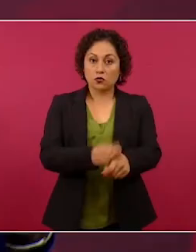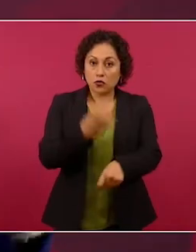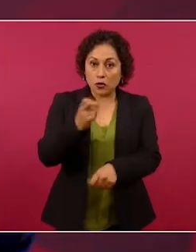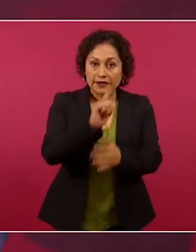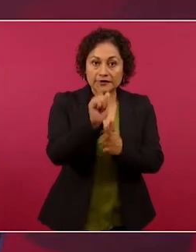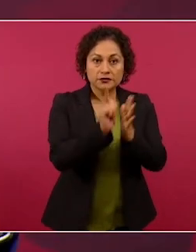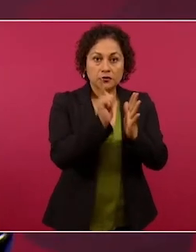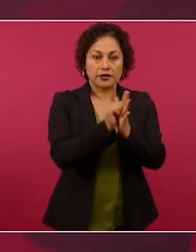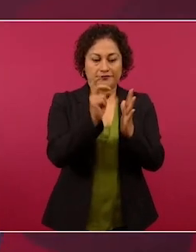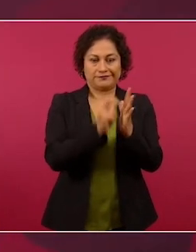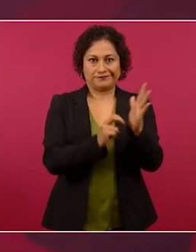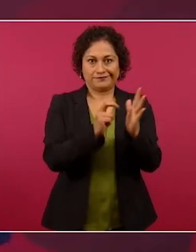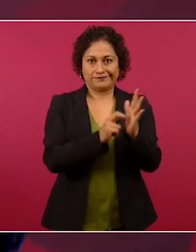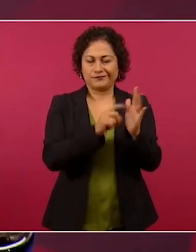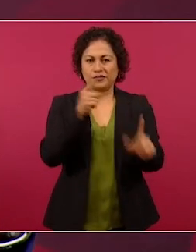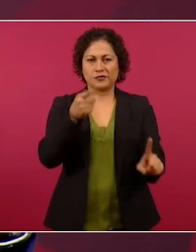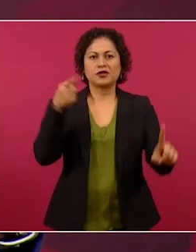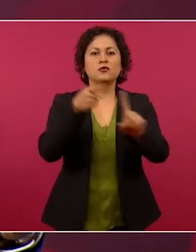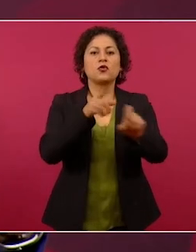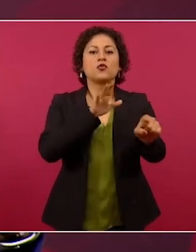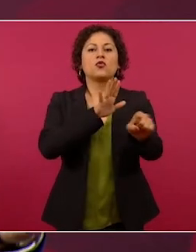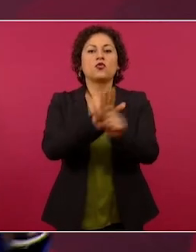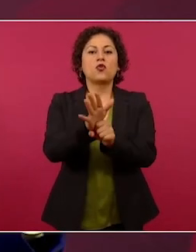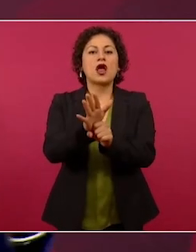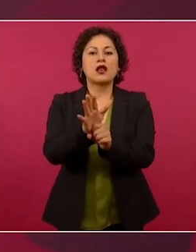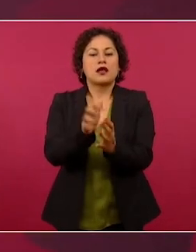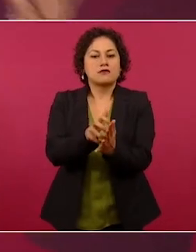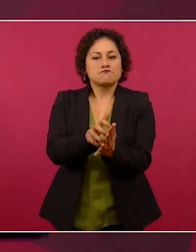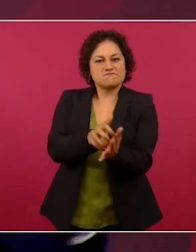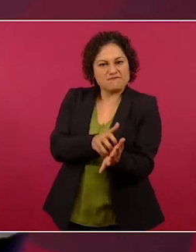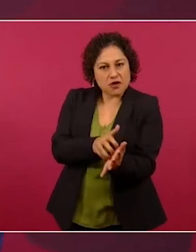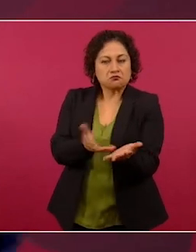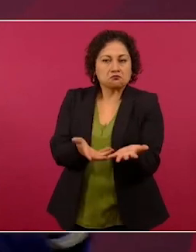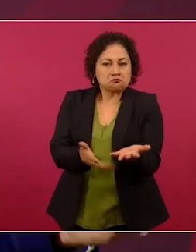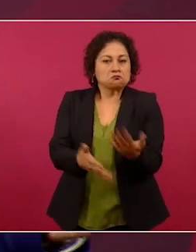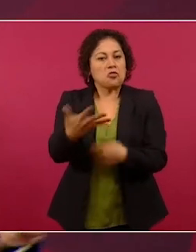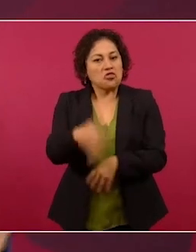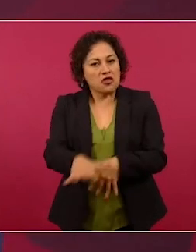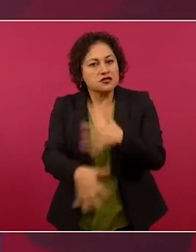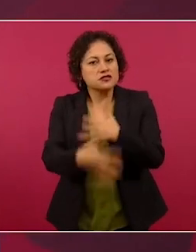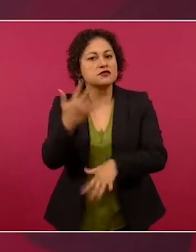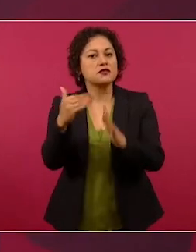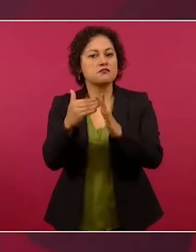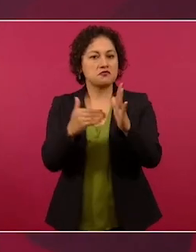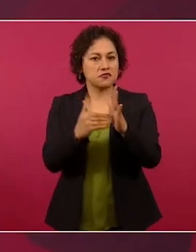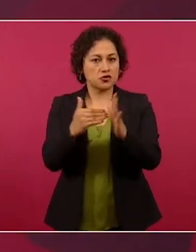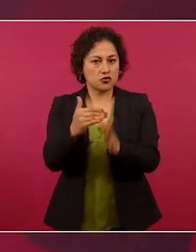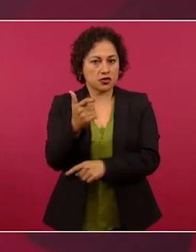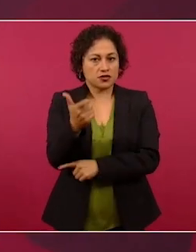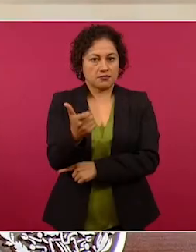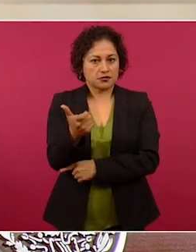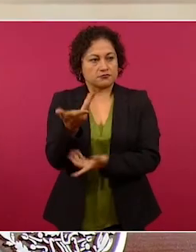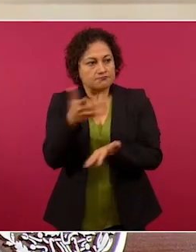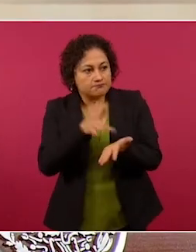ahorrar 10, 15 mil millones de pesos, que son muy buenos para el desarrollo del